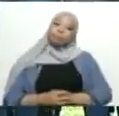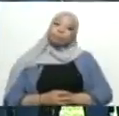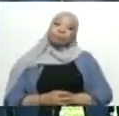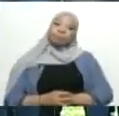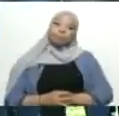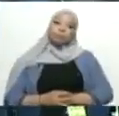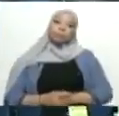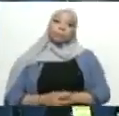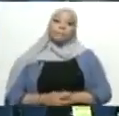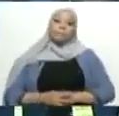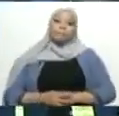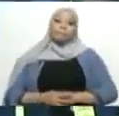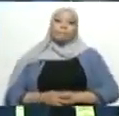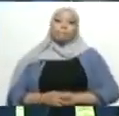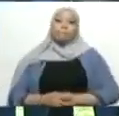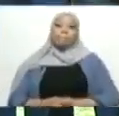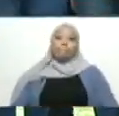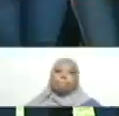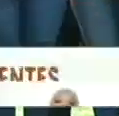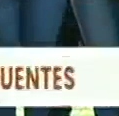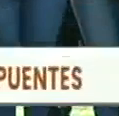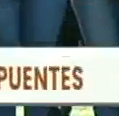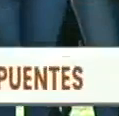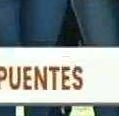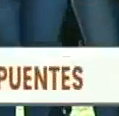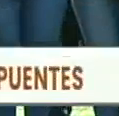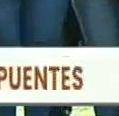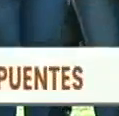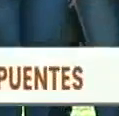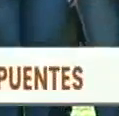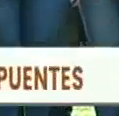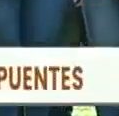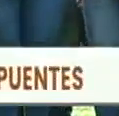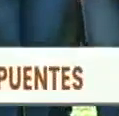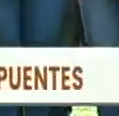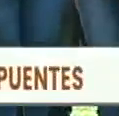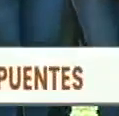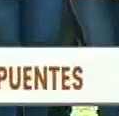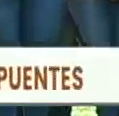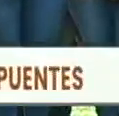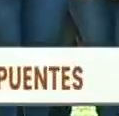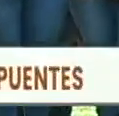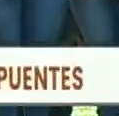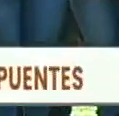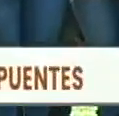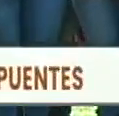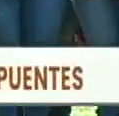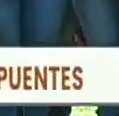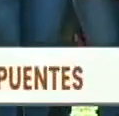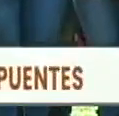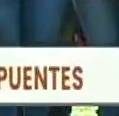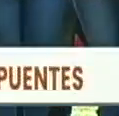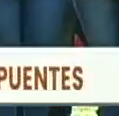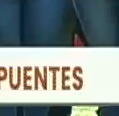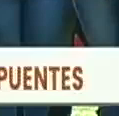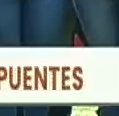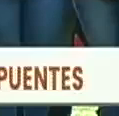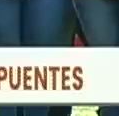¿Ah? Miren. No, ya la tiene del año pasado. Claro.